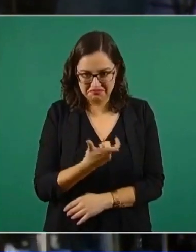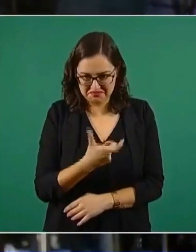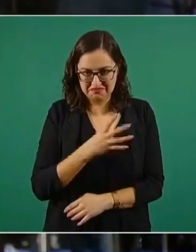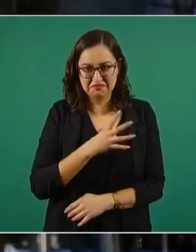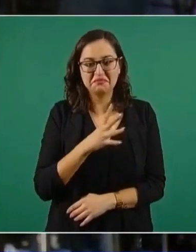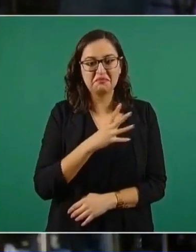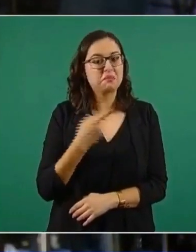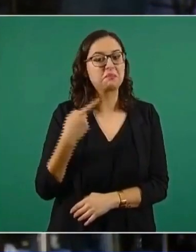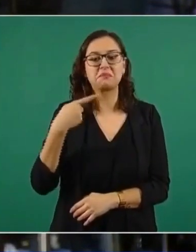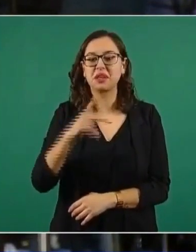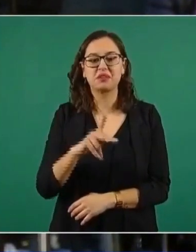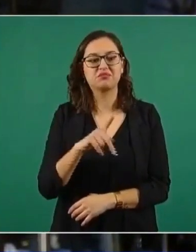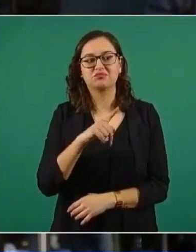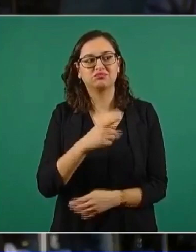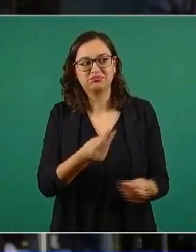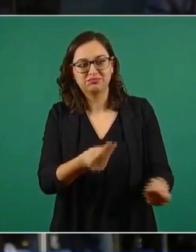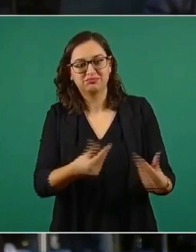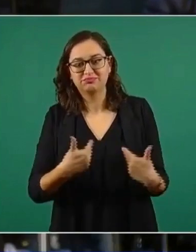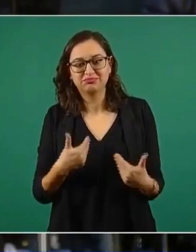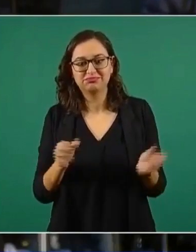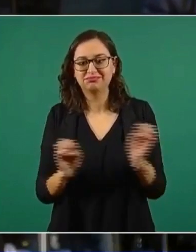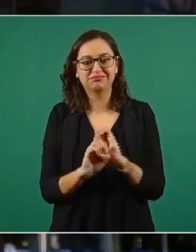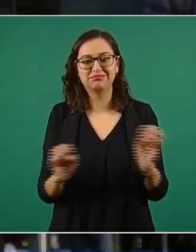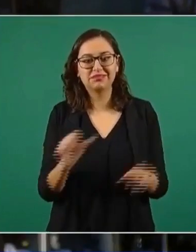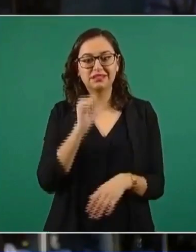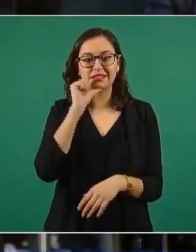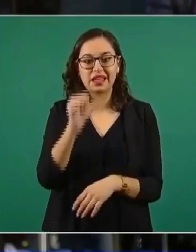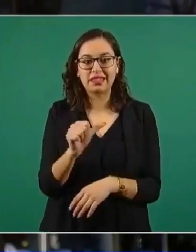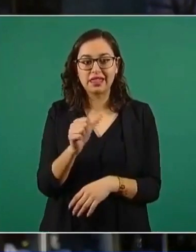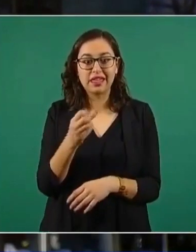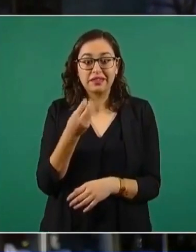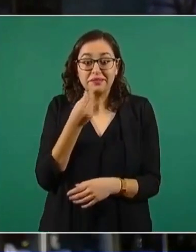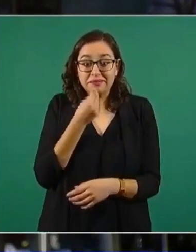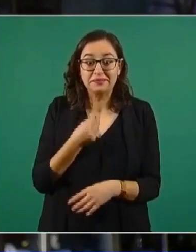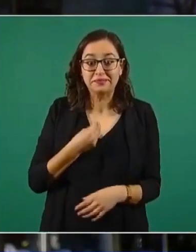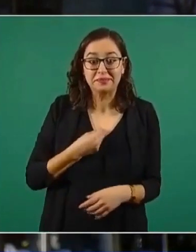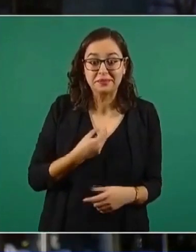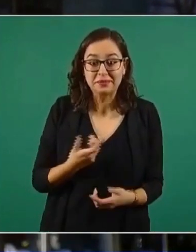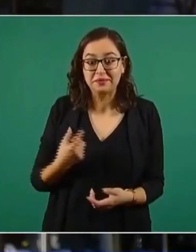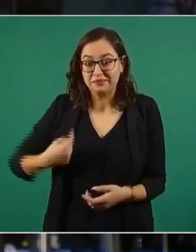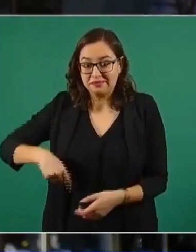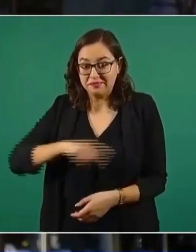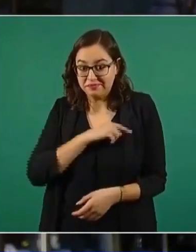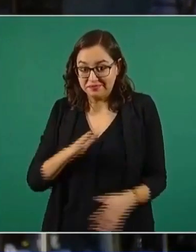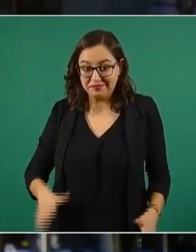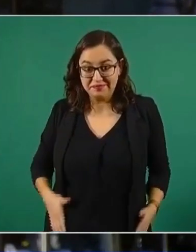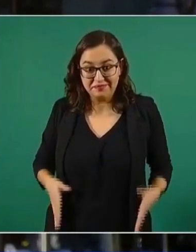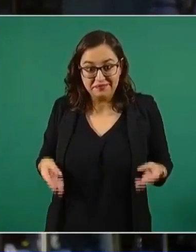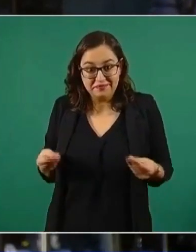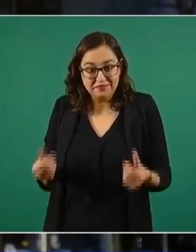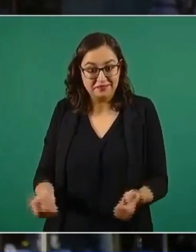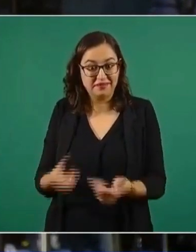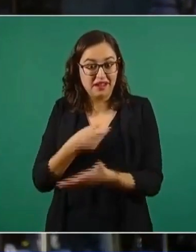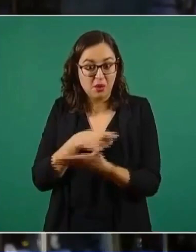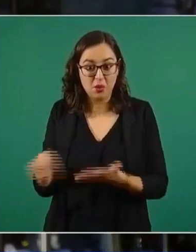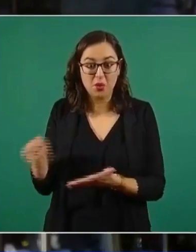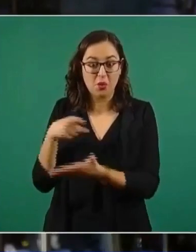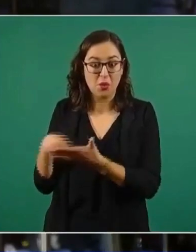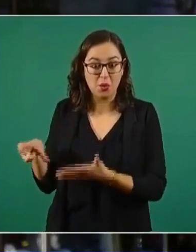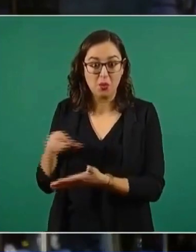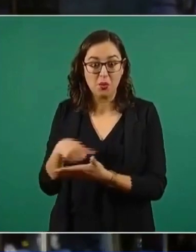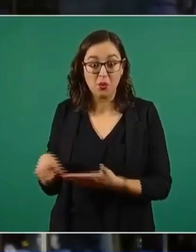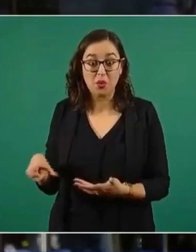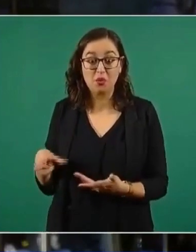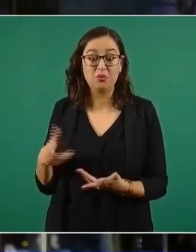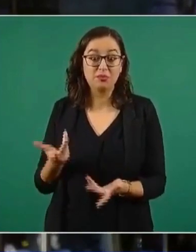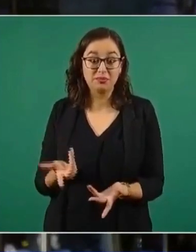los pacientes tienen que comprar los equipos médicos, jeringas, todo lo que se requiere cuando alguien se interna o cuando alguna mujer va